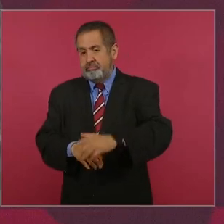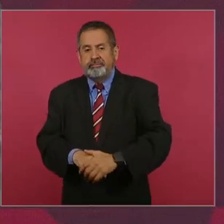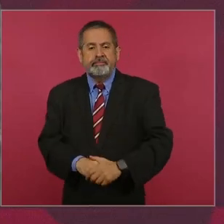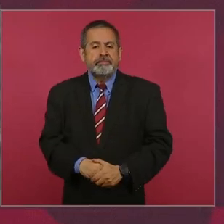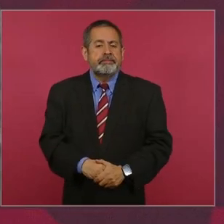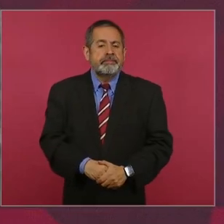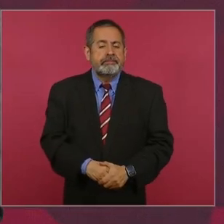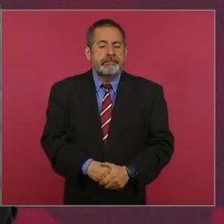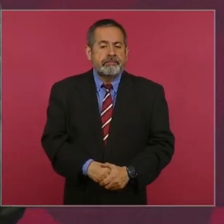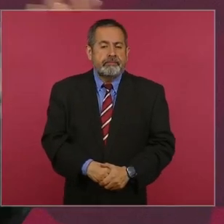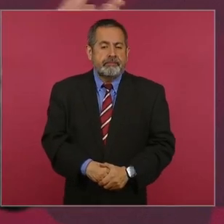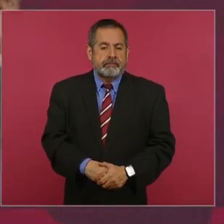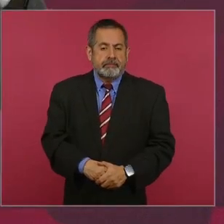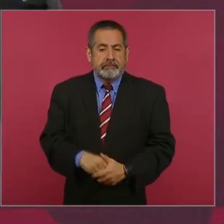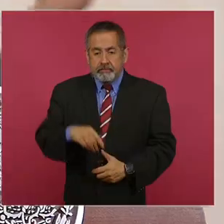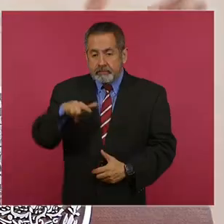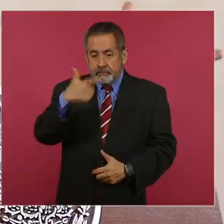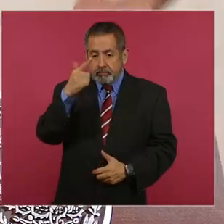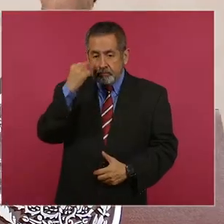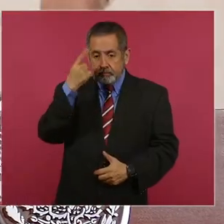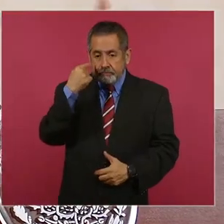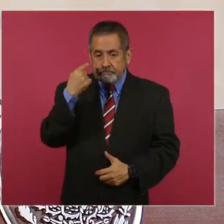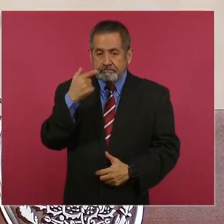en 12 horas